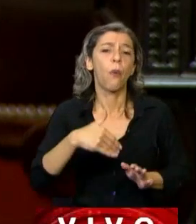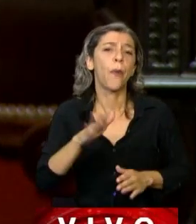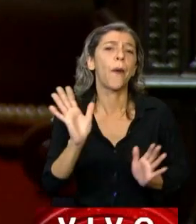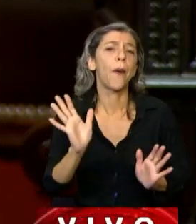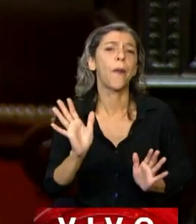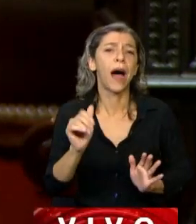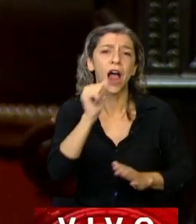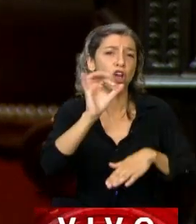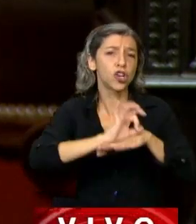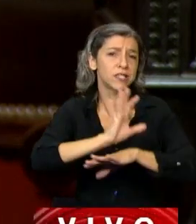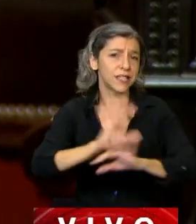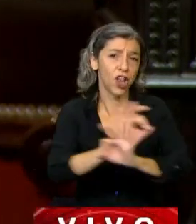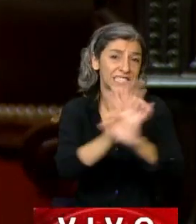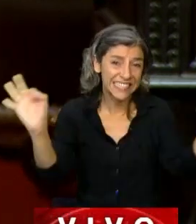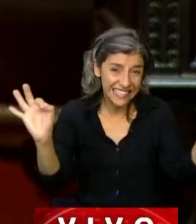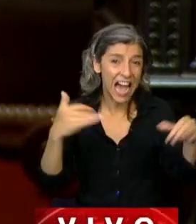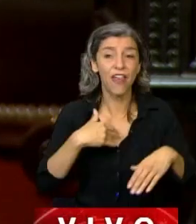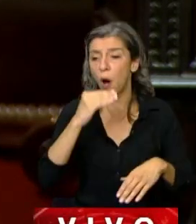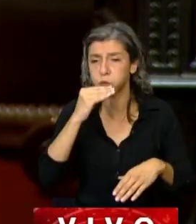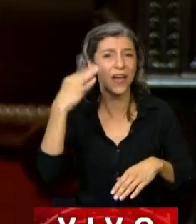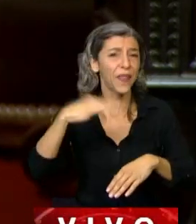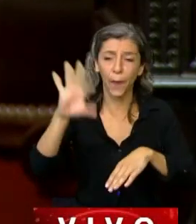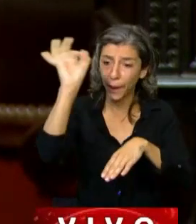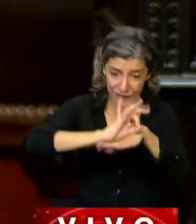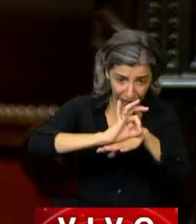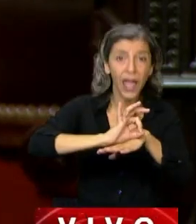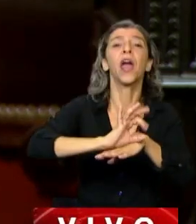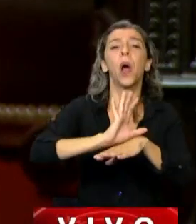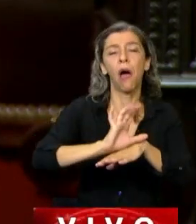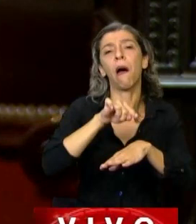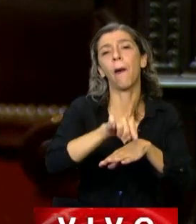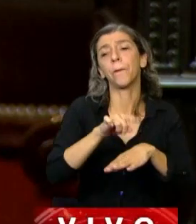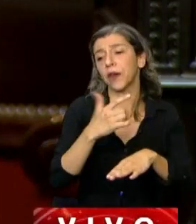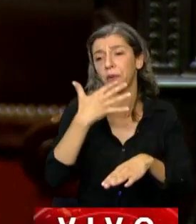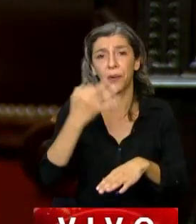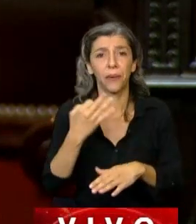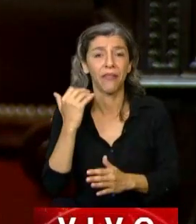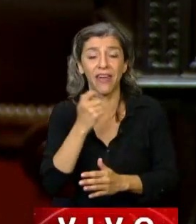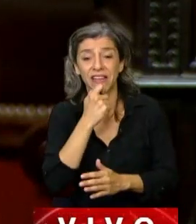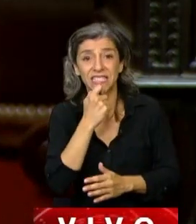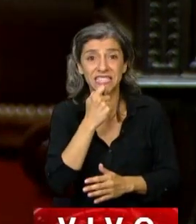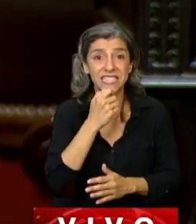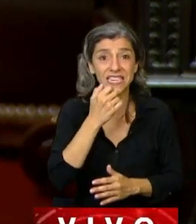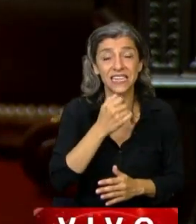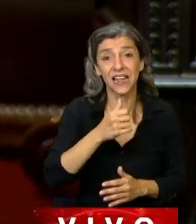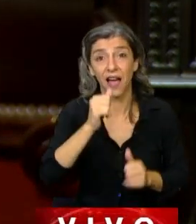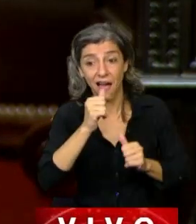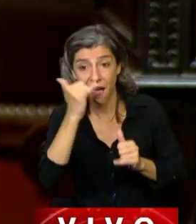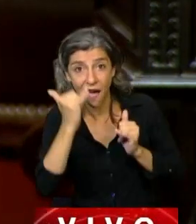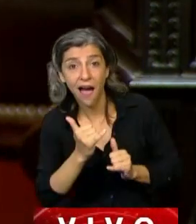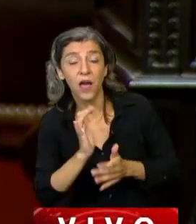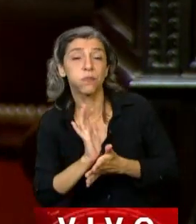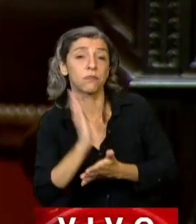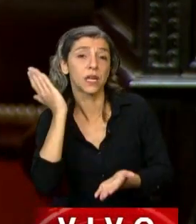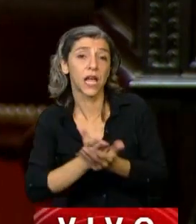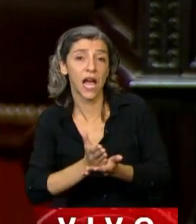permitida para conducir sin cambiar las sanciones para el que infrinja esa tolerancia. Es prohibir sin posibilidad de